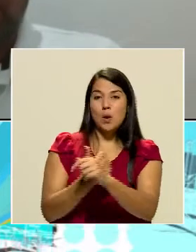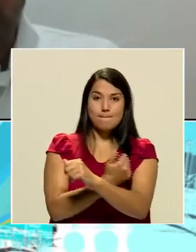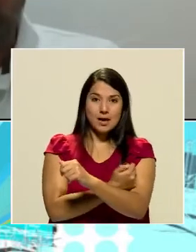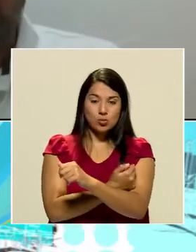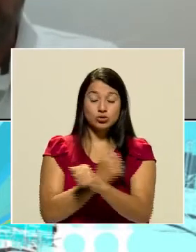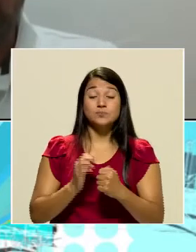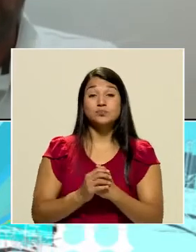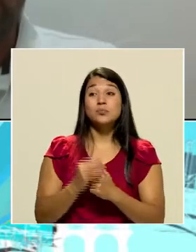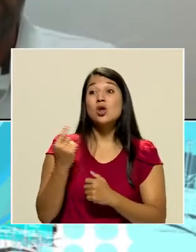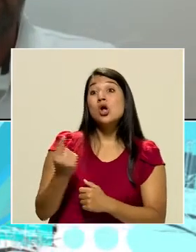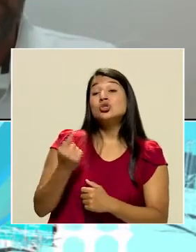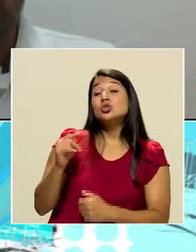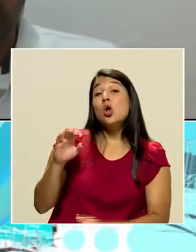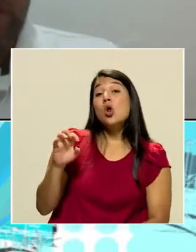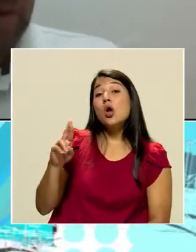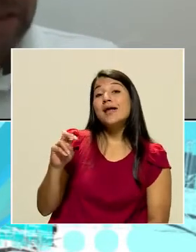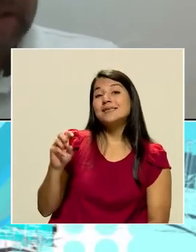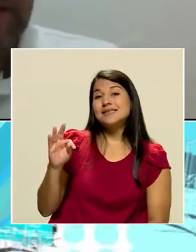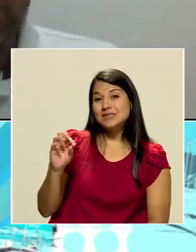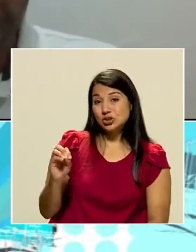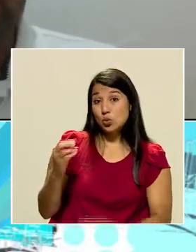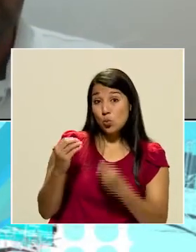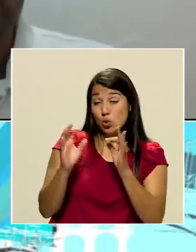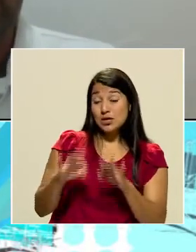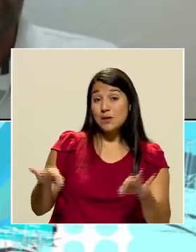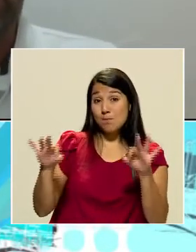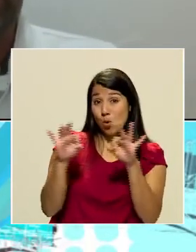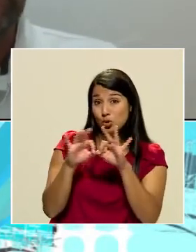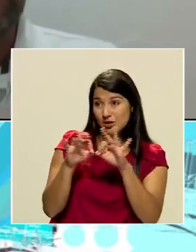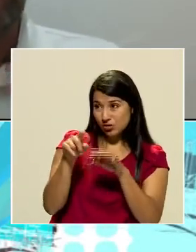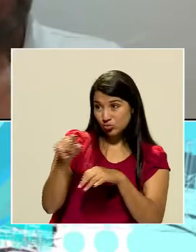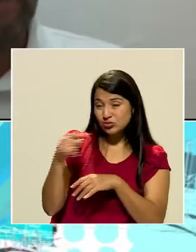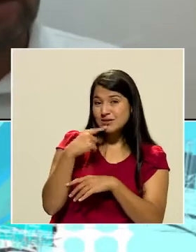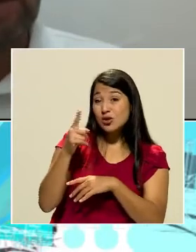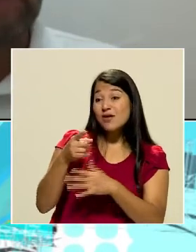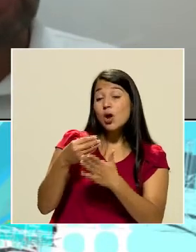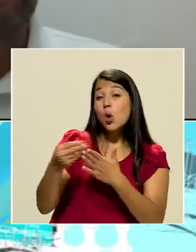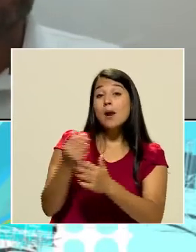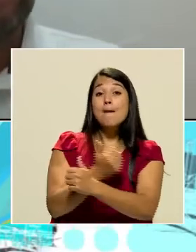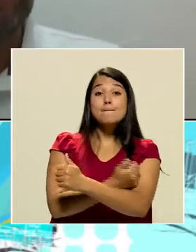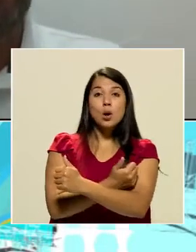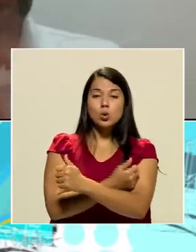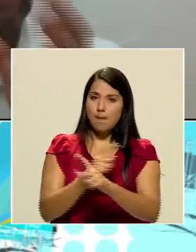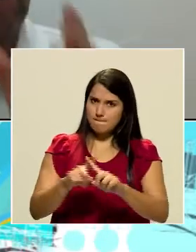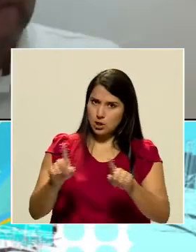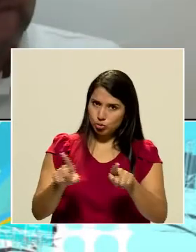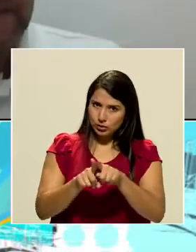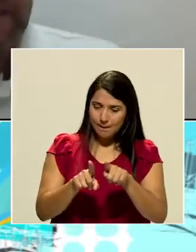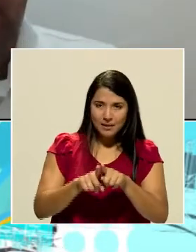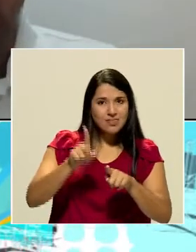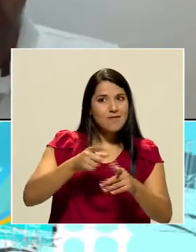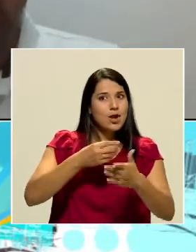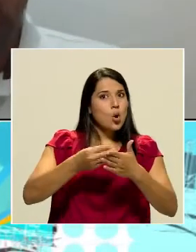don Ernesto, es que es muy importante, en la nota se mencionaba de que hay que comprar las vacunas, pero también toda la